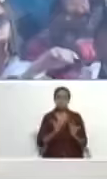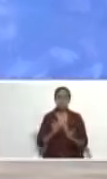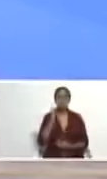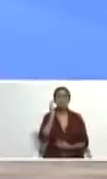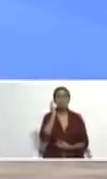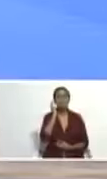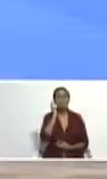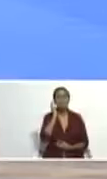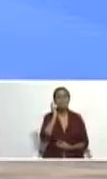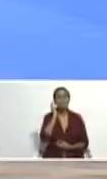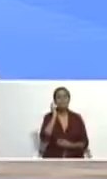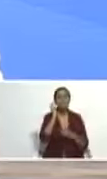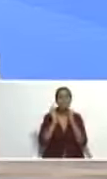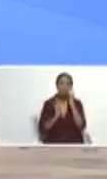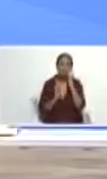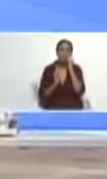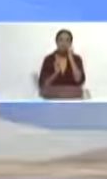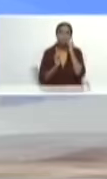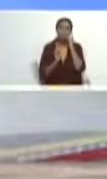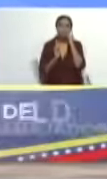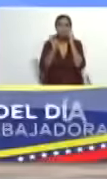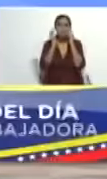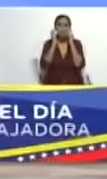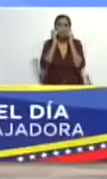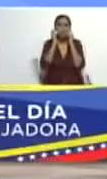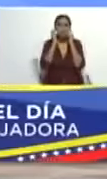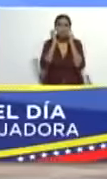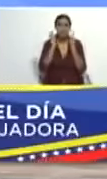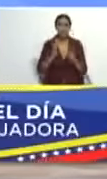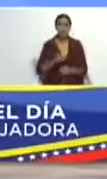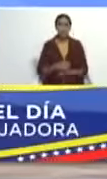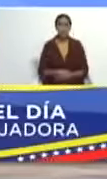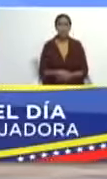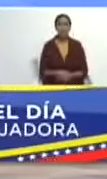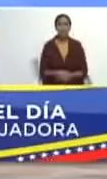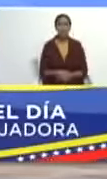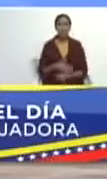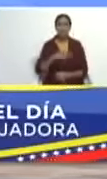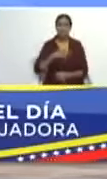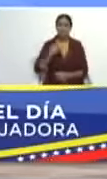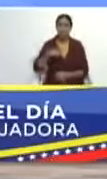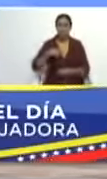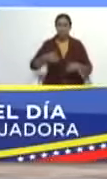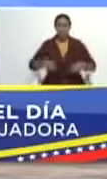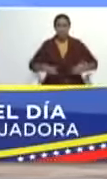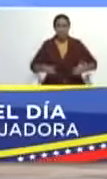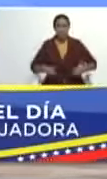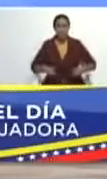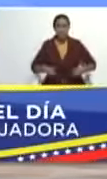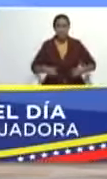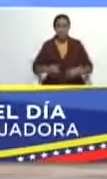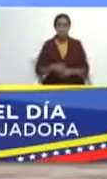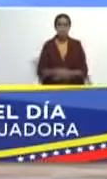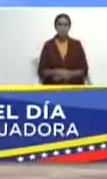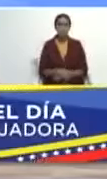Bonito. Y nosotros tenemos que hacer un esfuerzo por todo lo bonito que estamos haciendo,